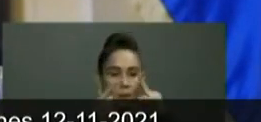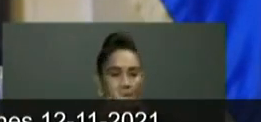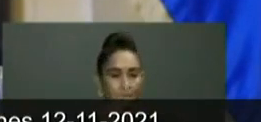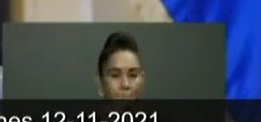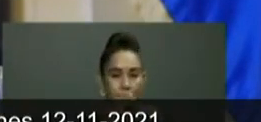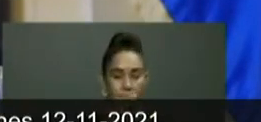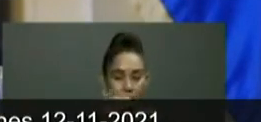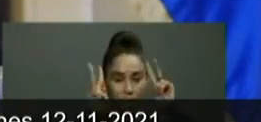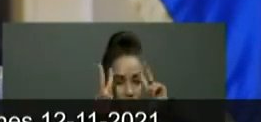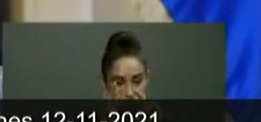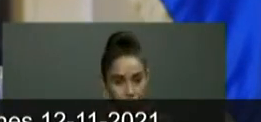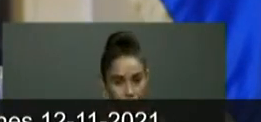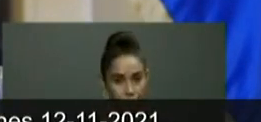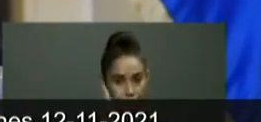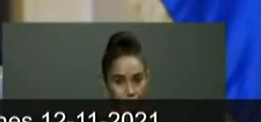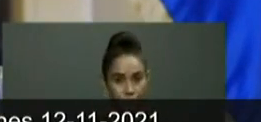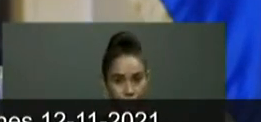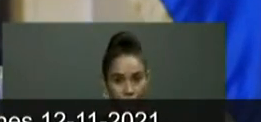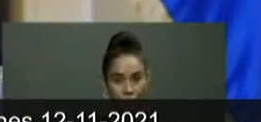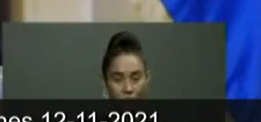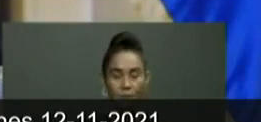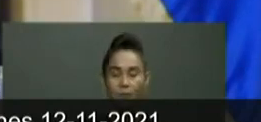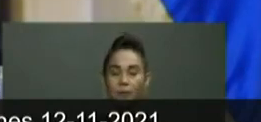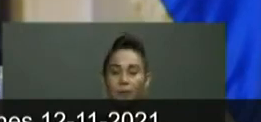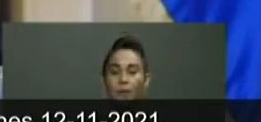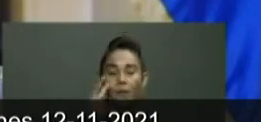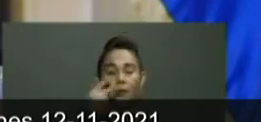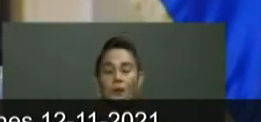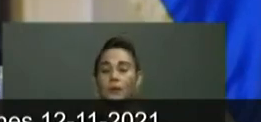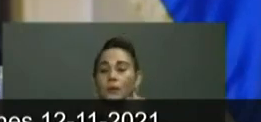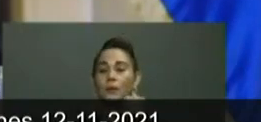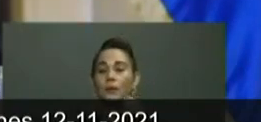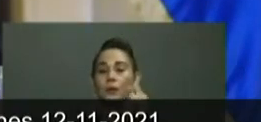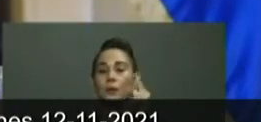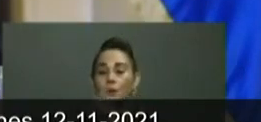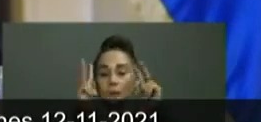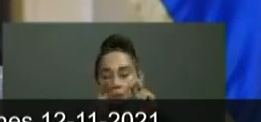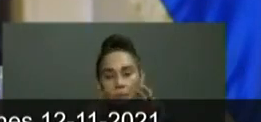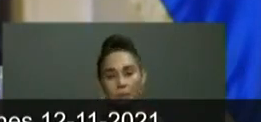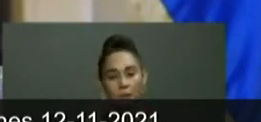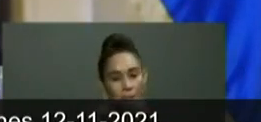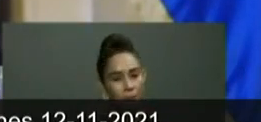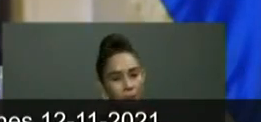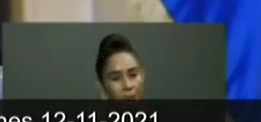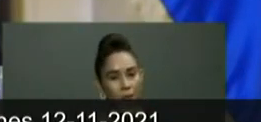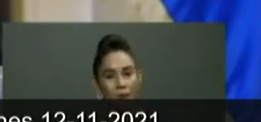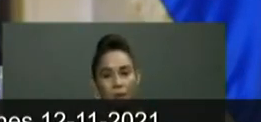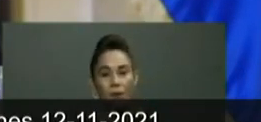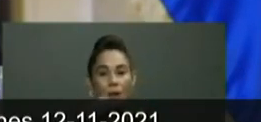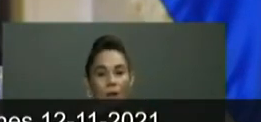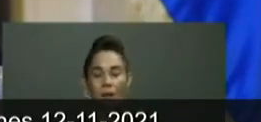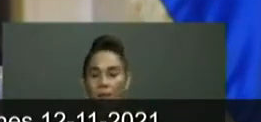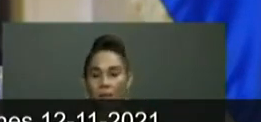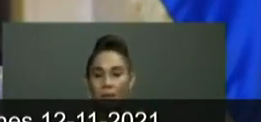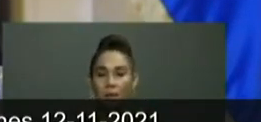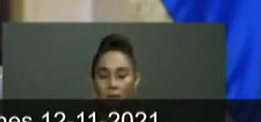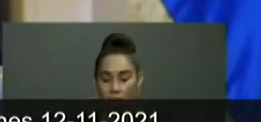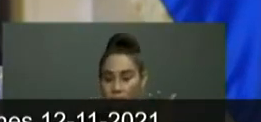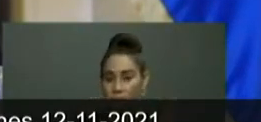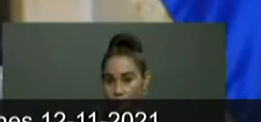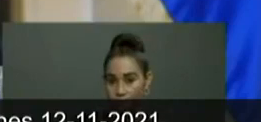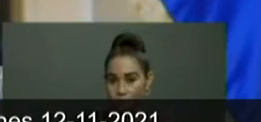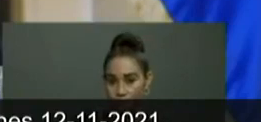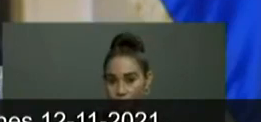mes. Entonces, si hay un chequeo prenatal mes por mes, pues se mira el peso, se mira la dieta, se mira la anemia,